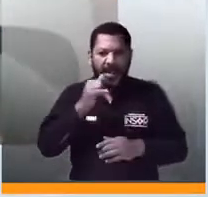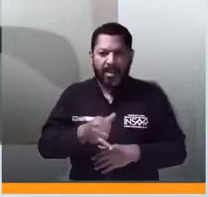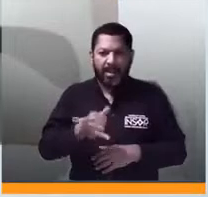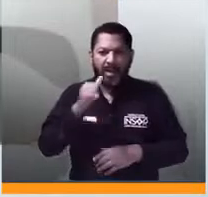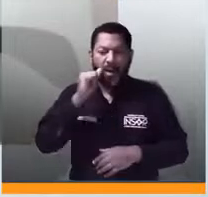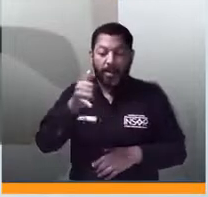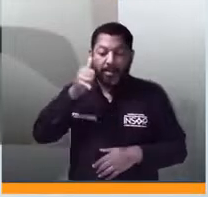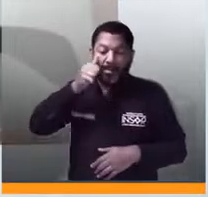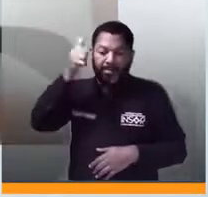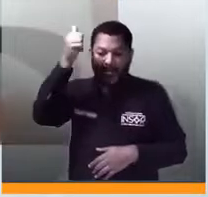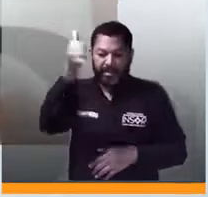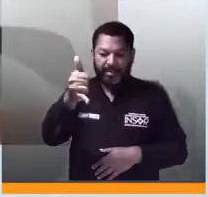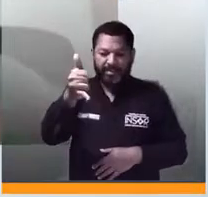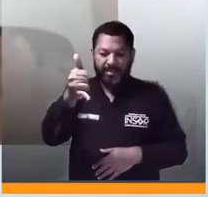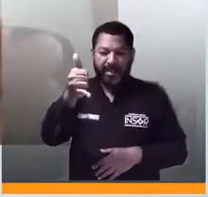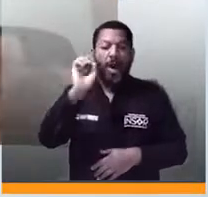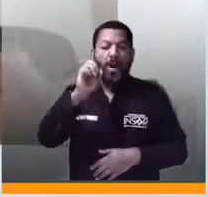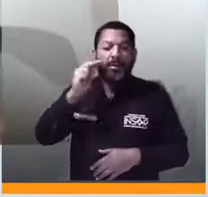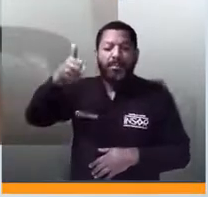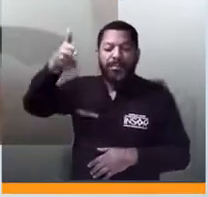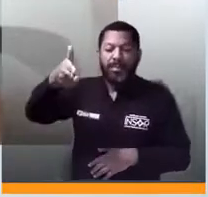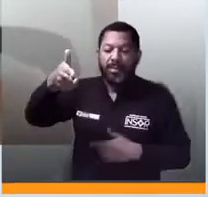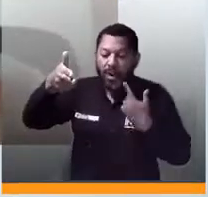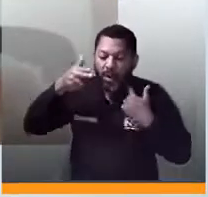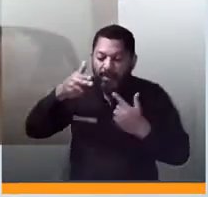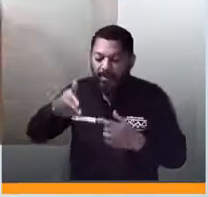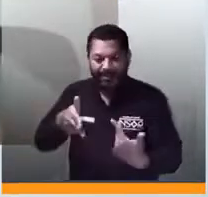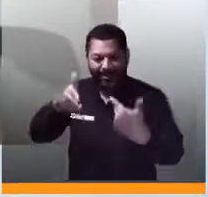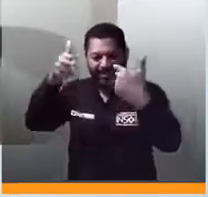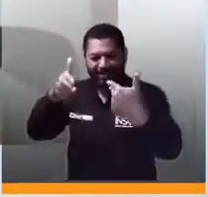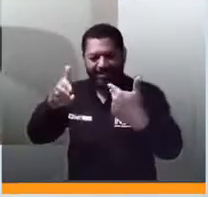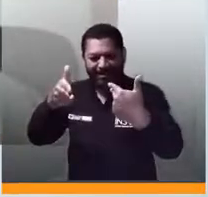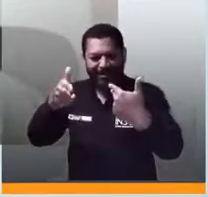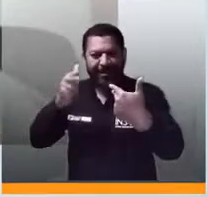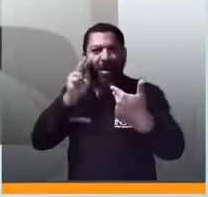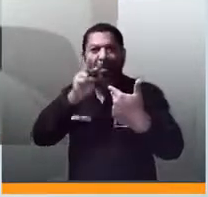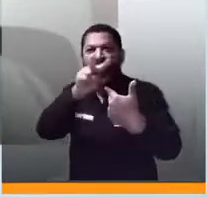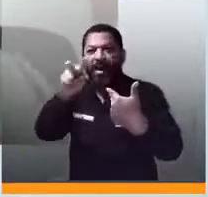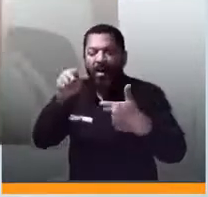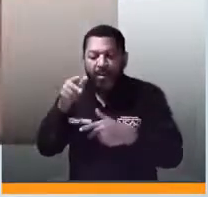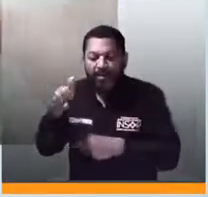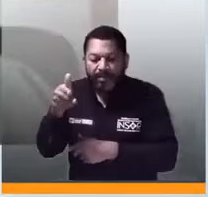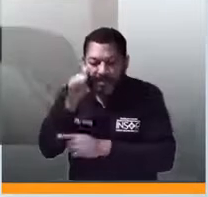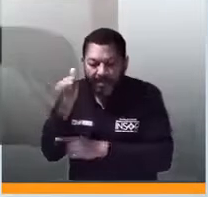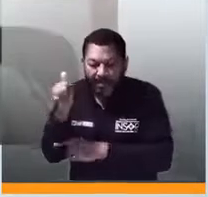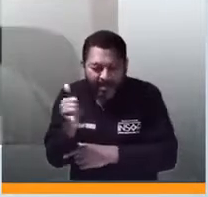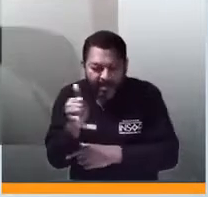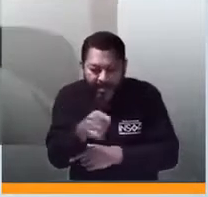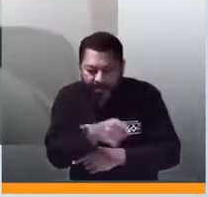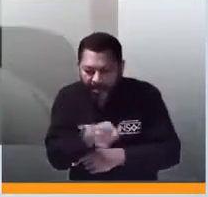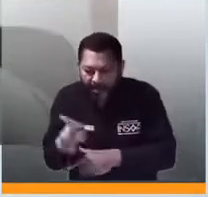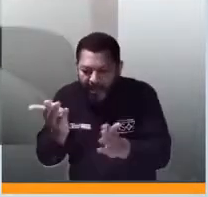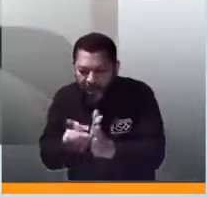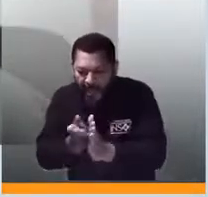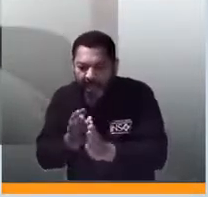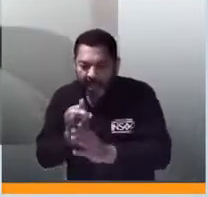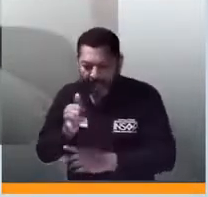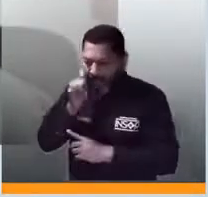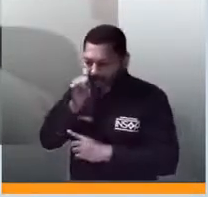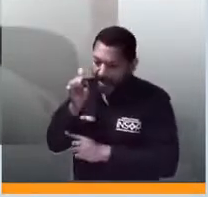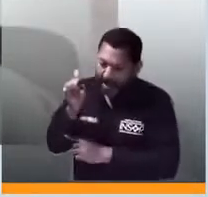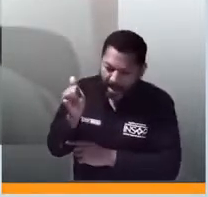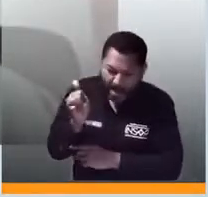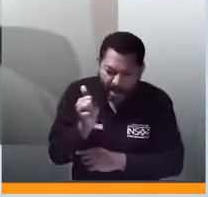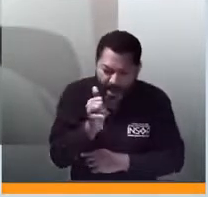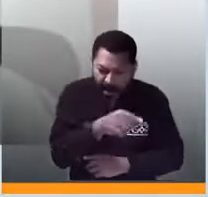el estudiante, yo creo que ahí es donde tenemos nosotros un mayor desafío y un mayor reto en medio de toda esta realidad que hoy estamos